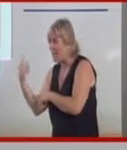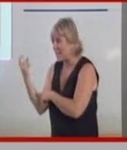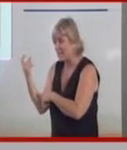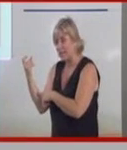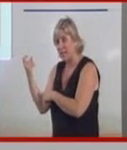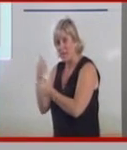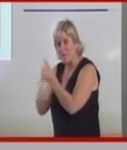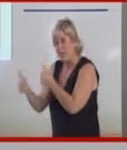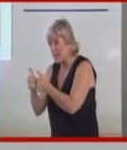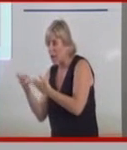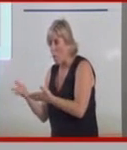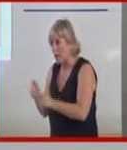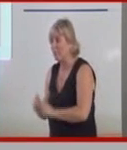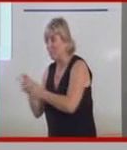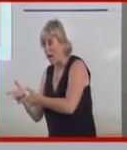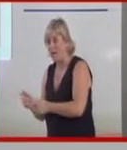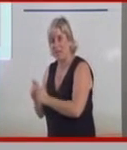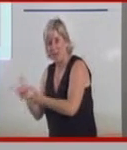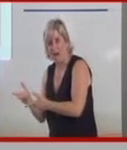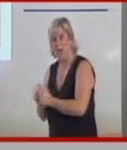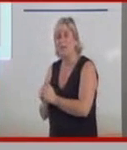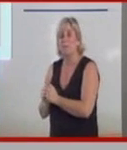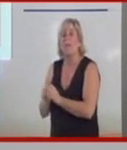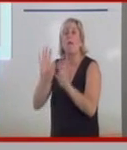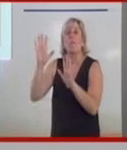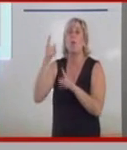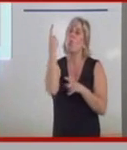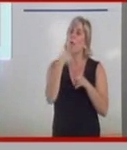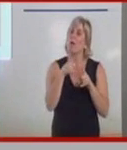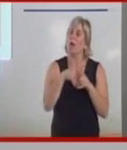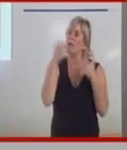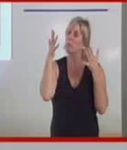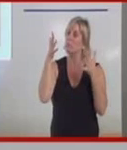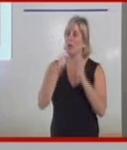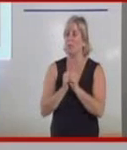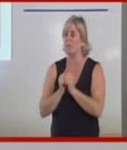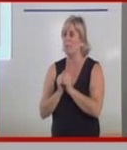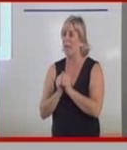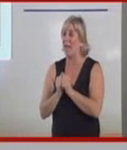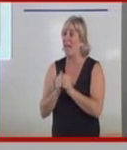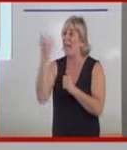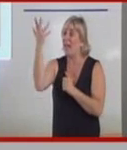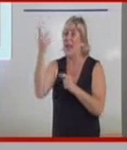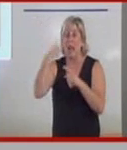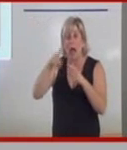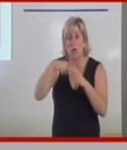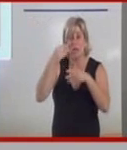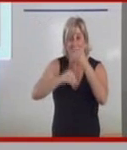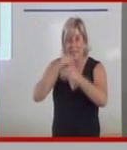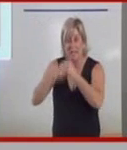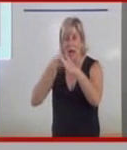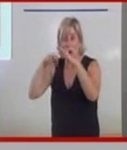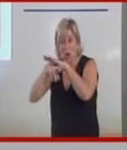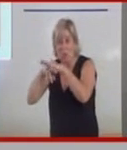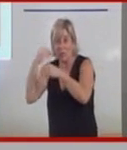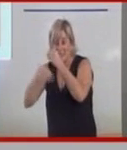necesidades y preferencias de los usuarios. Tenemos que tener en cuenta que los productos y servicios se tienen que diseñar para